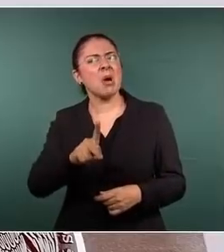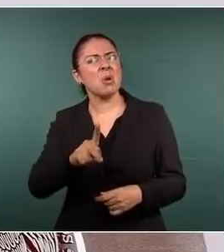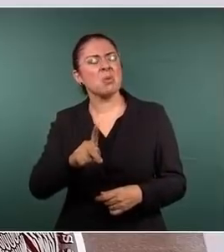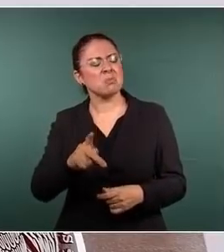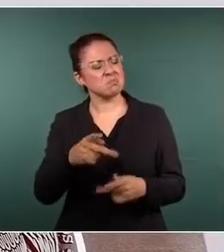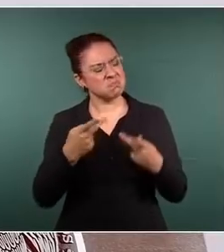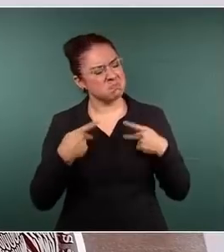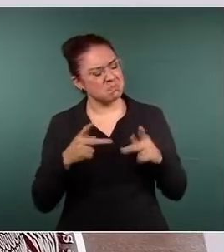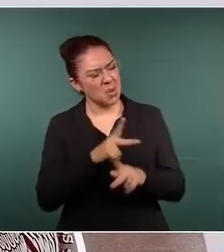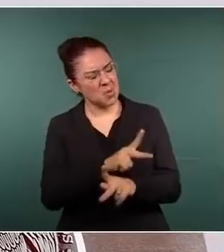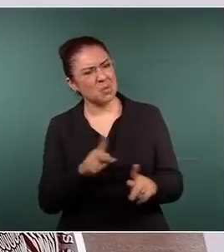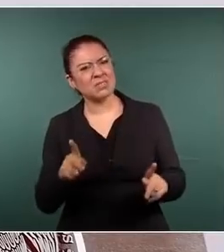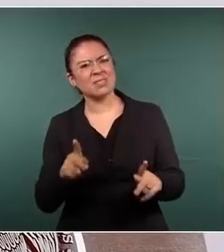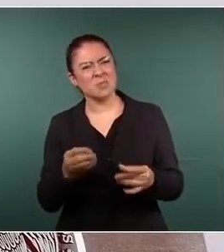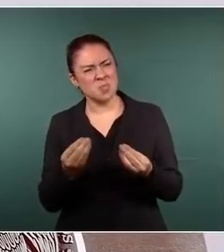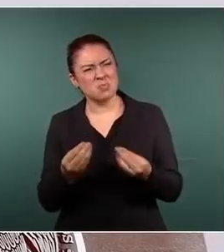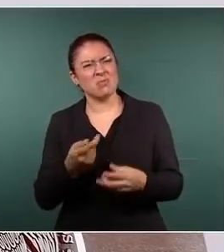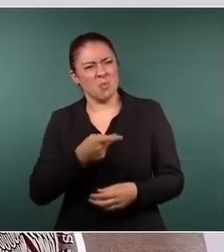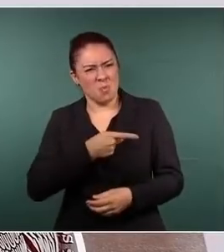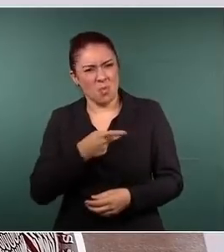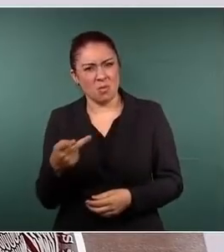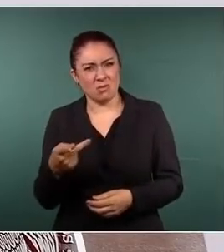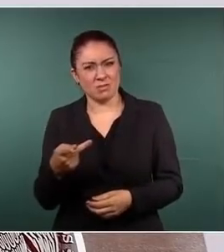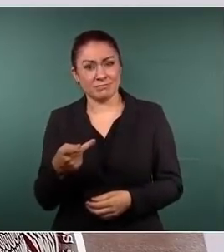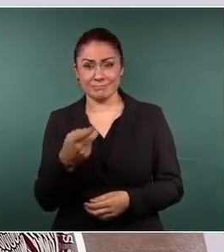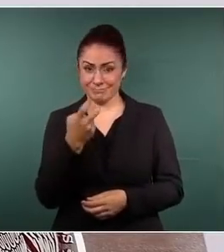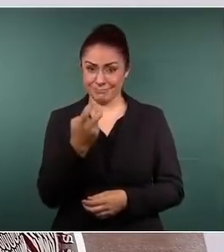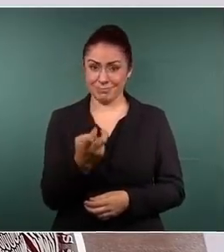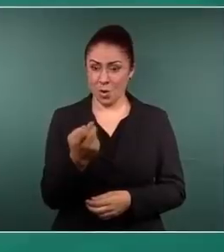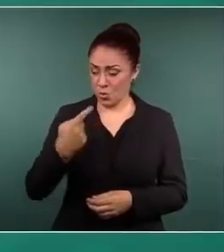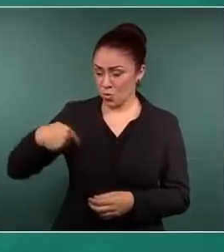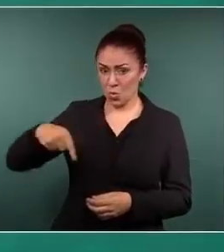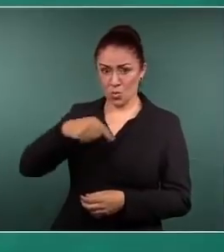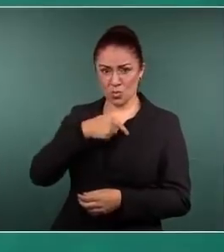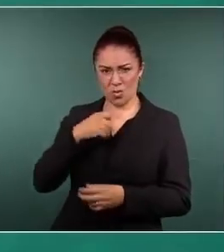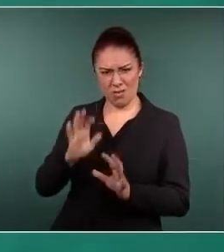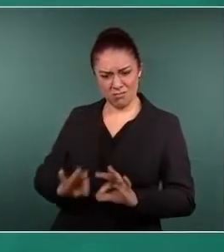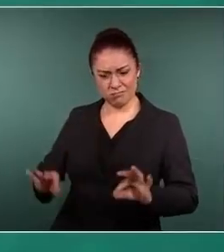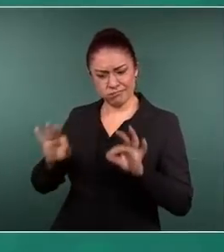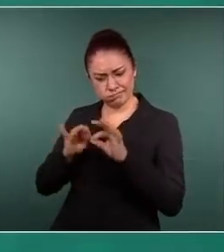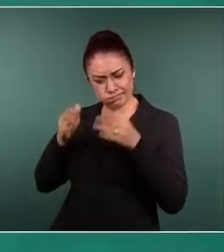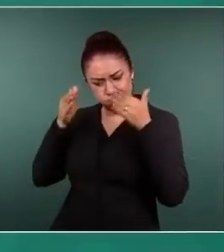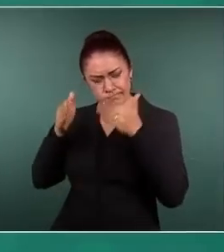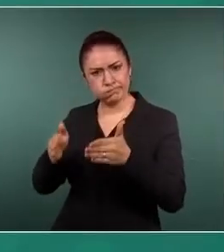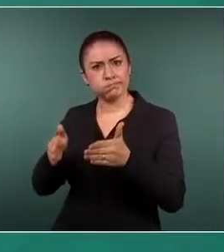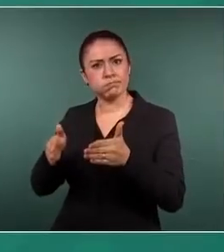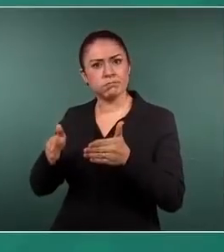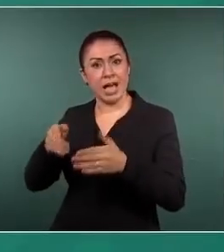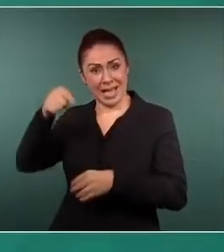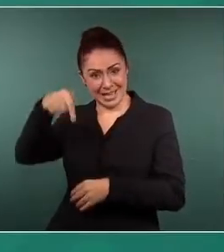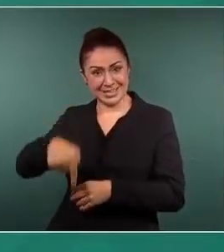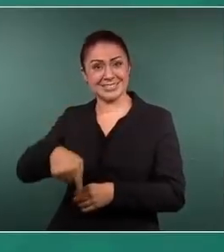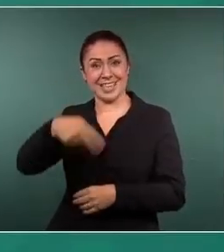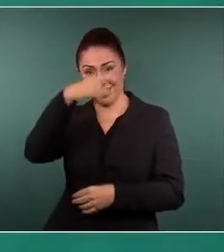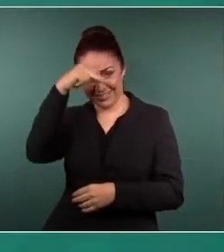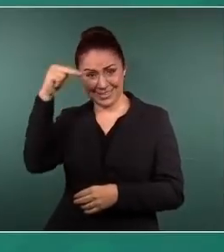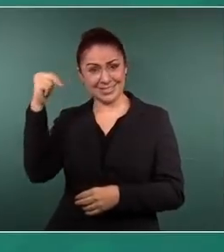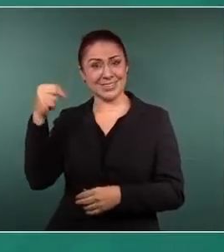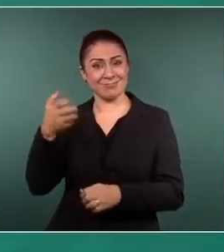estamos por eso dándole prioridad a nayarit